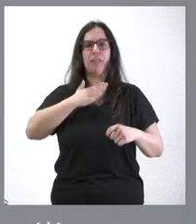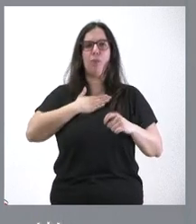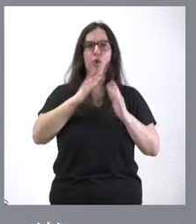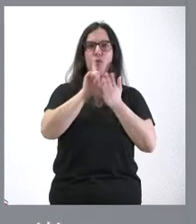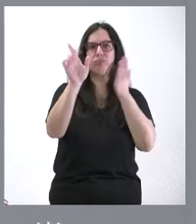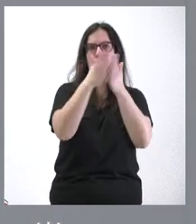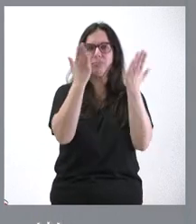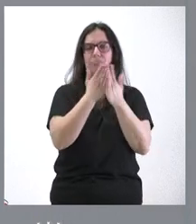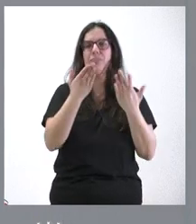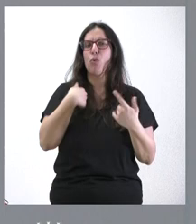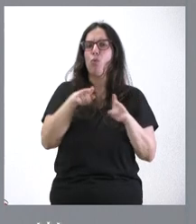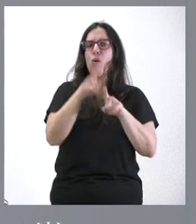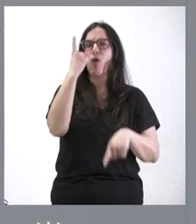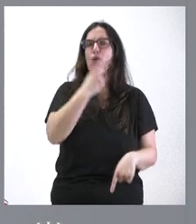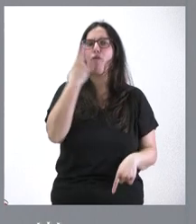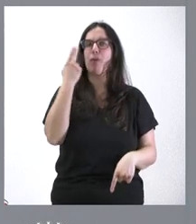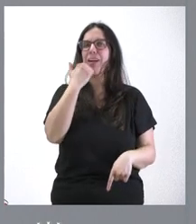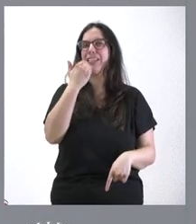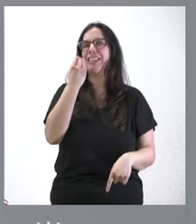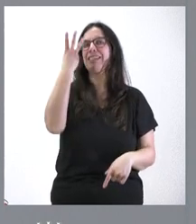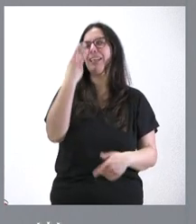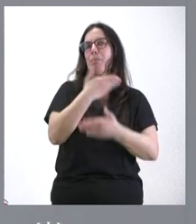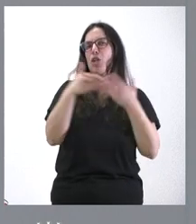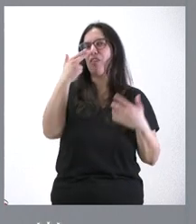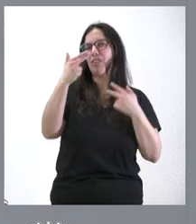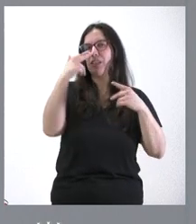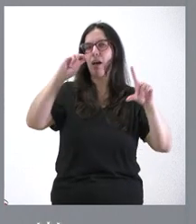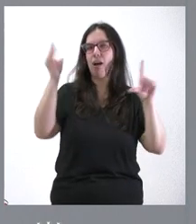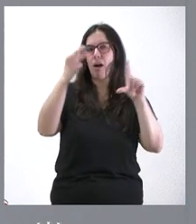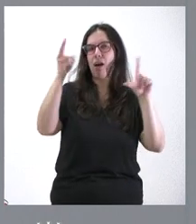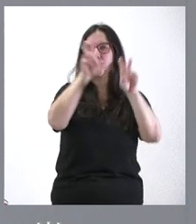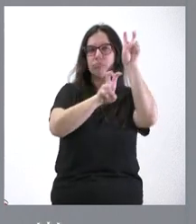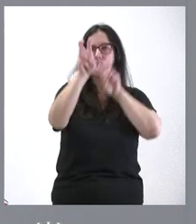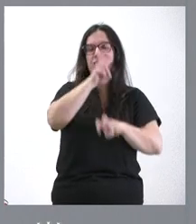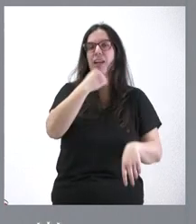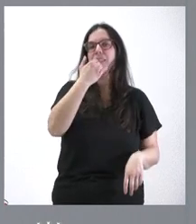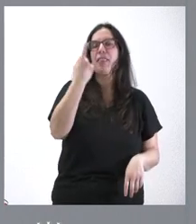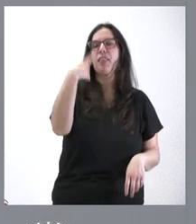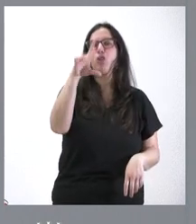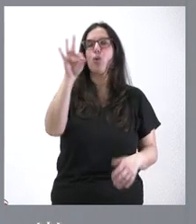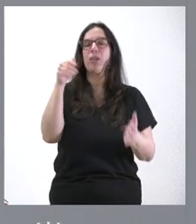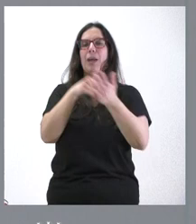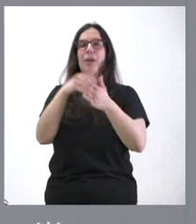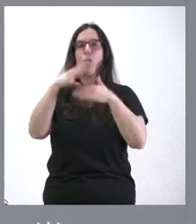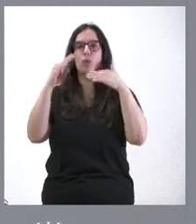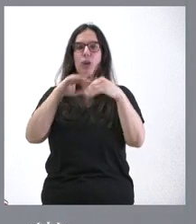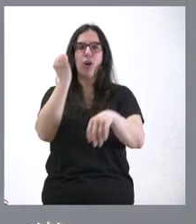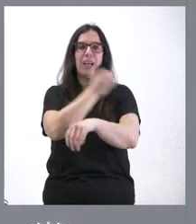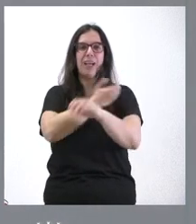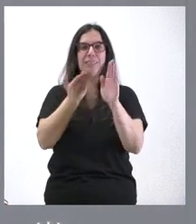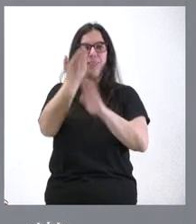como confirman las casi 3 millones de visitas y los casi 350.000 usuarios registrados en el